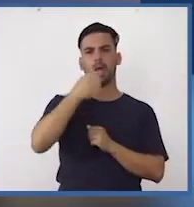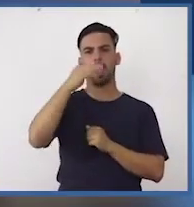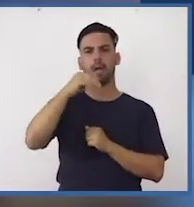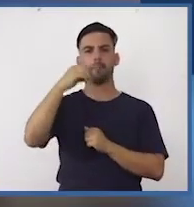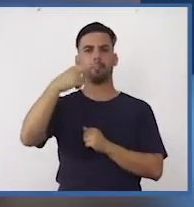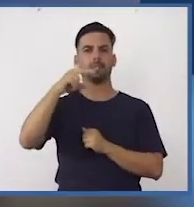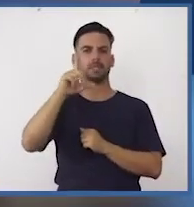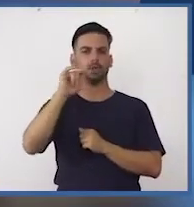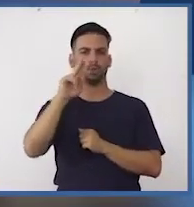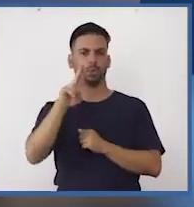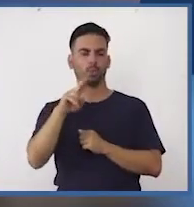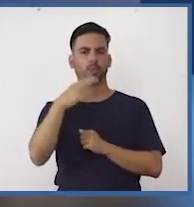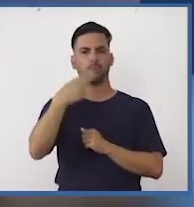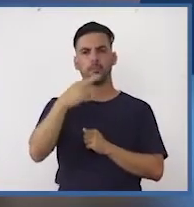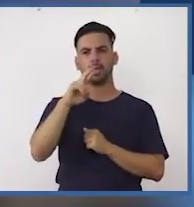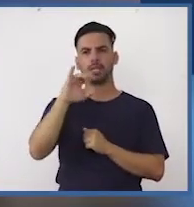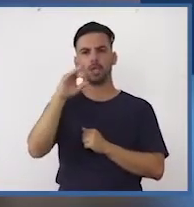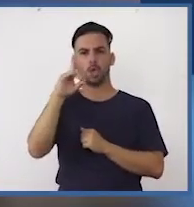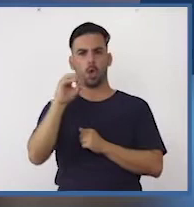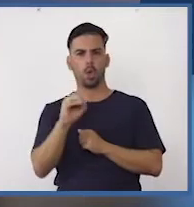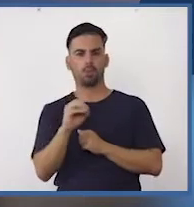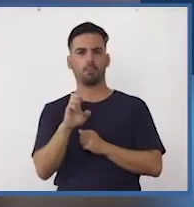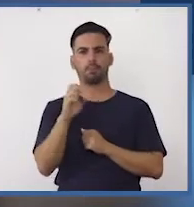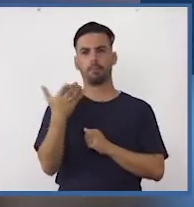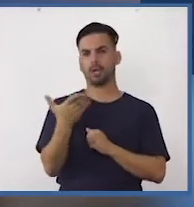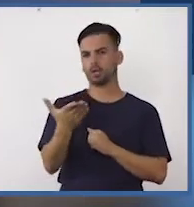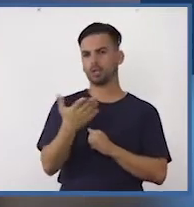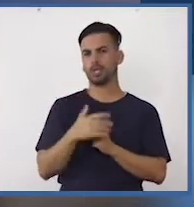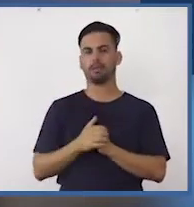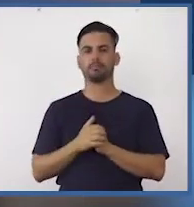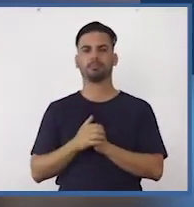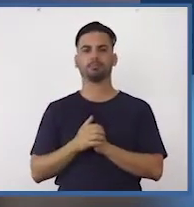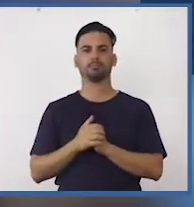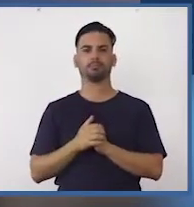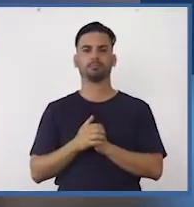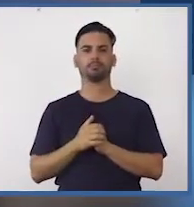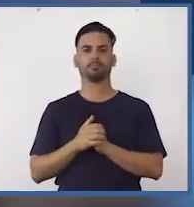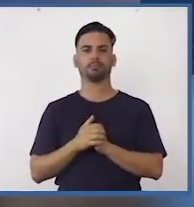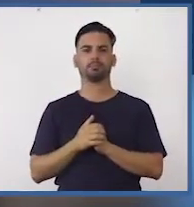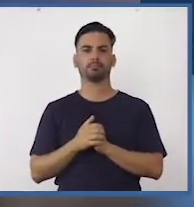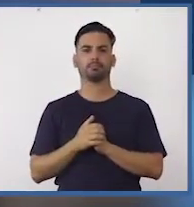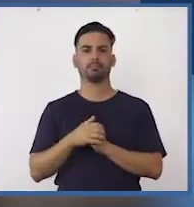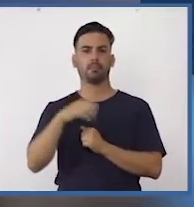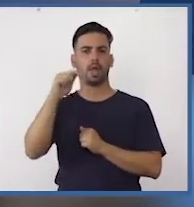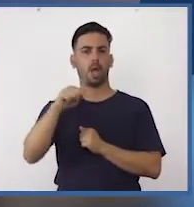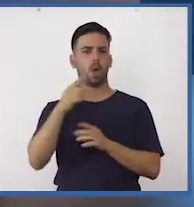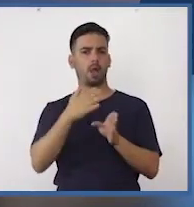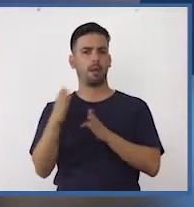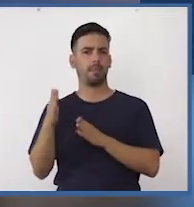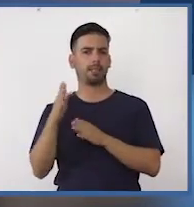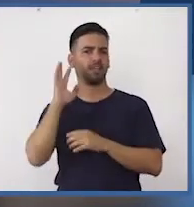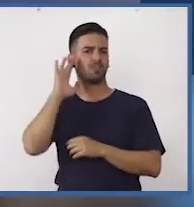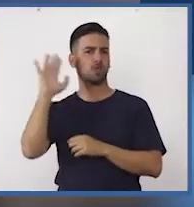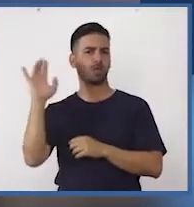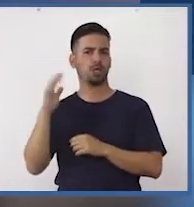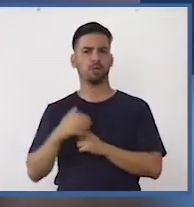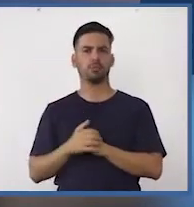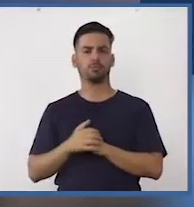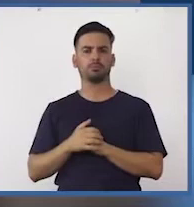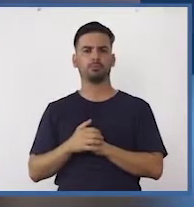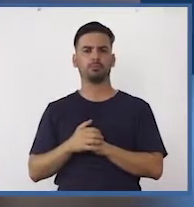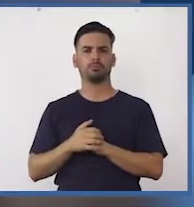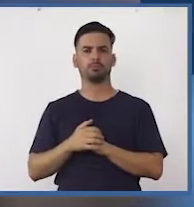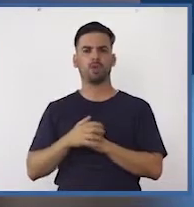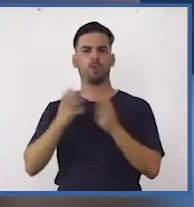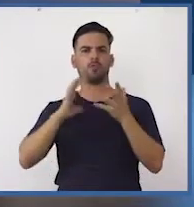su posición de equilibrio? Moviendo, ¿no verdad? Las cuerdas, ¿no verdad? Y cuando muevo las cuerdas, pues por lo tanto voy a tener que sentir,